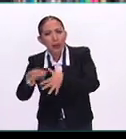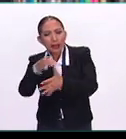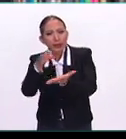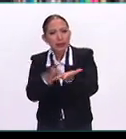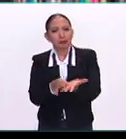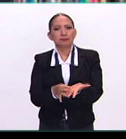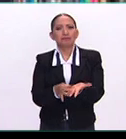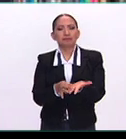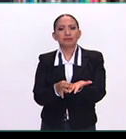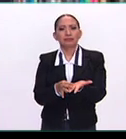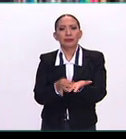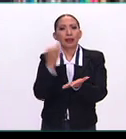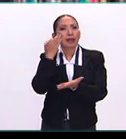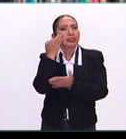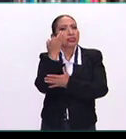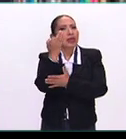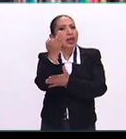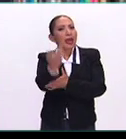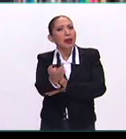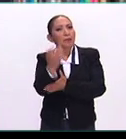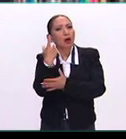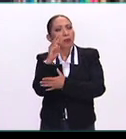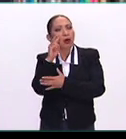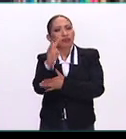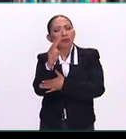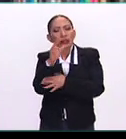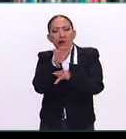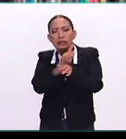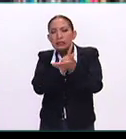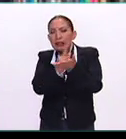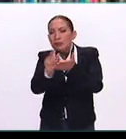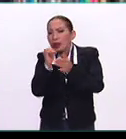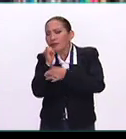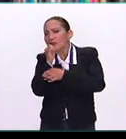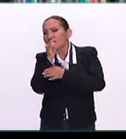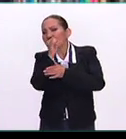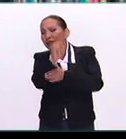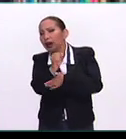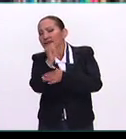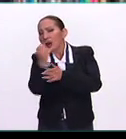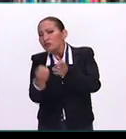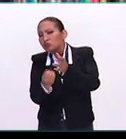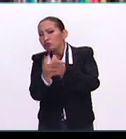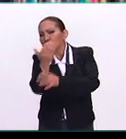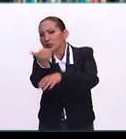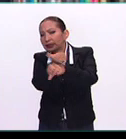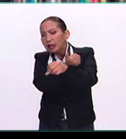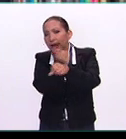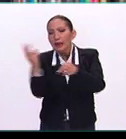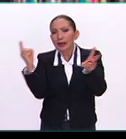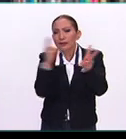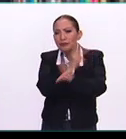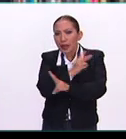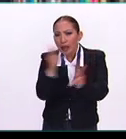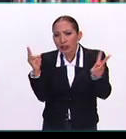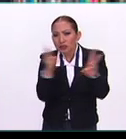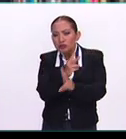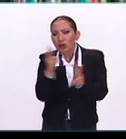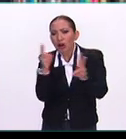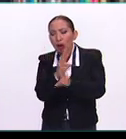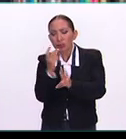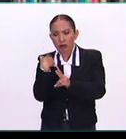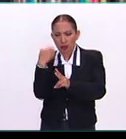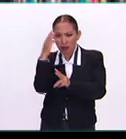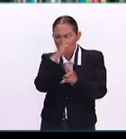hierro. El tiempo es veneno inmaculado, al fondo de una alforja de lava, sangre y viento. El anzuelo del